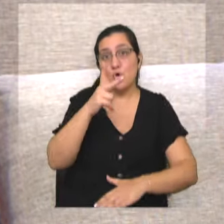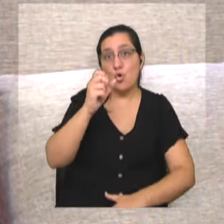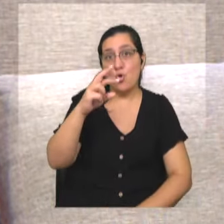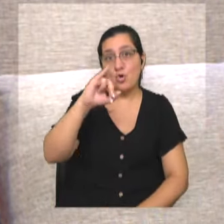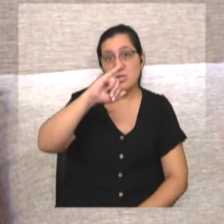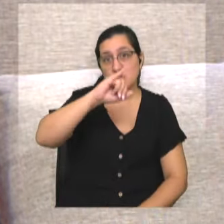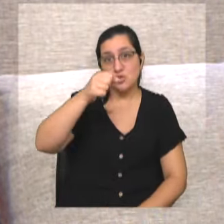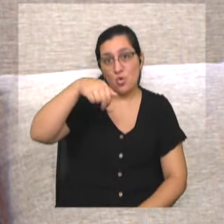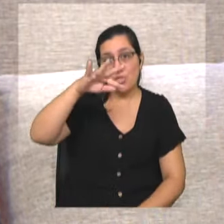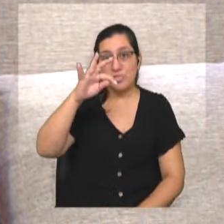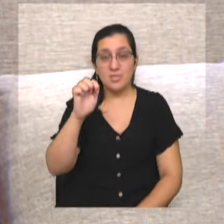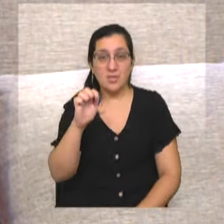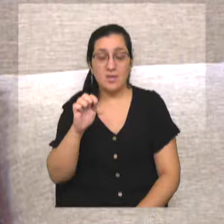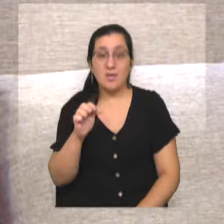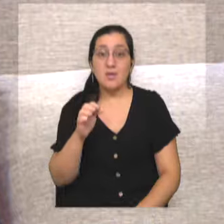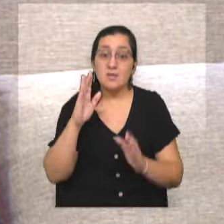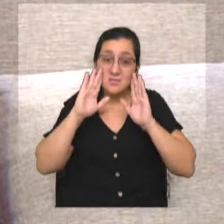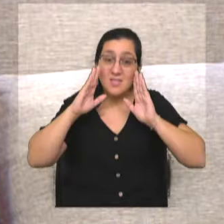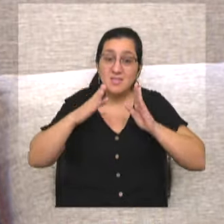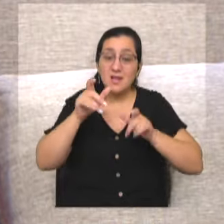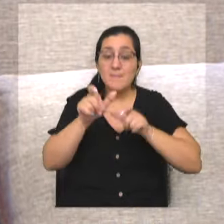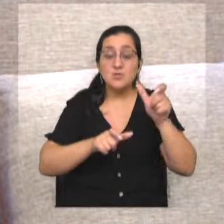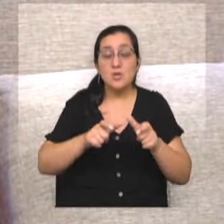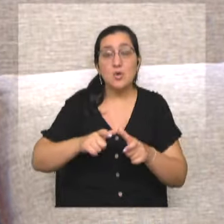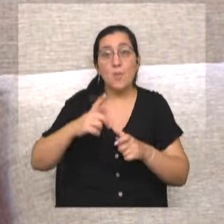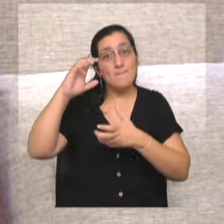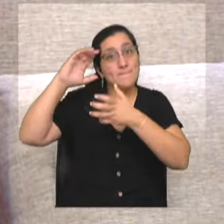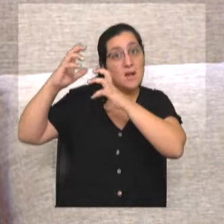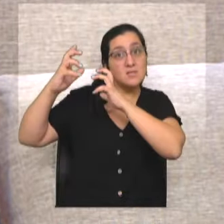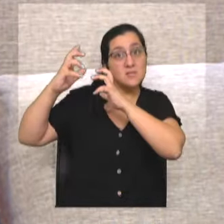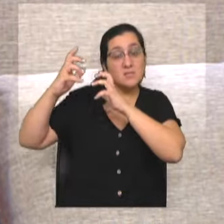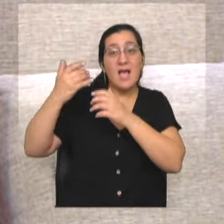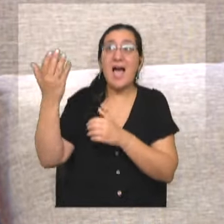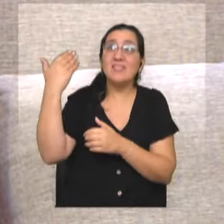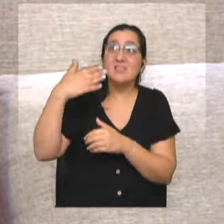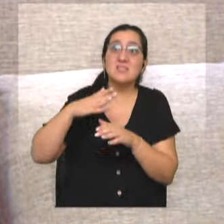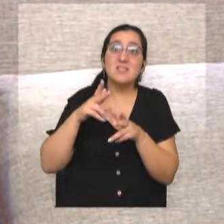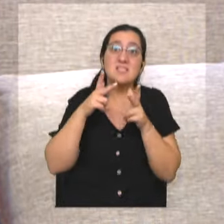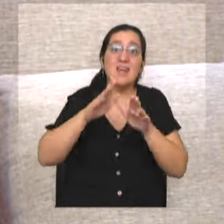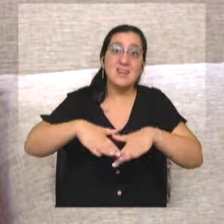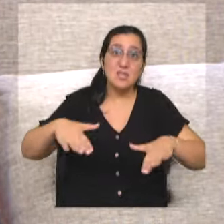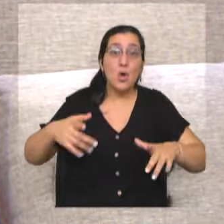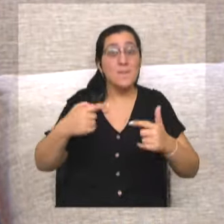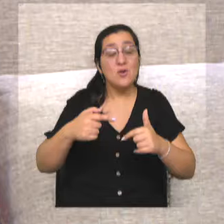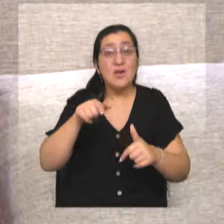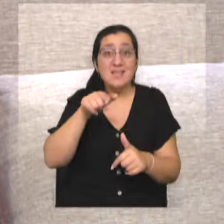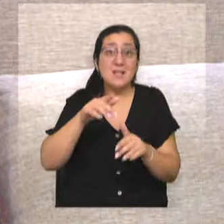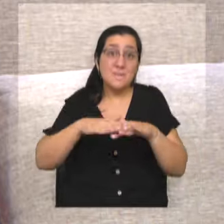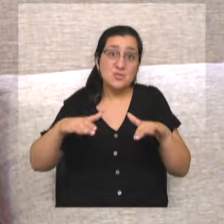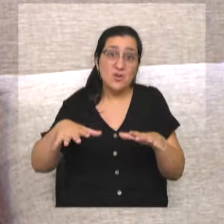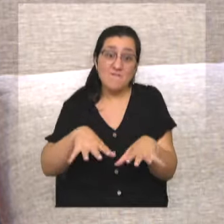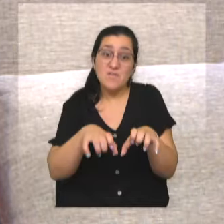Horizonte, dedicado a las personas con parálisis cerebral. Antes se decía niños. Pero claro, como esas personas, muchas de ellas viven